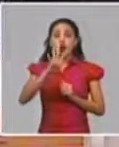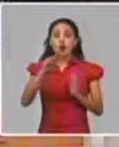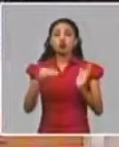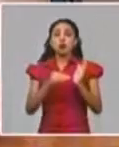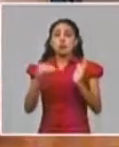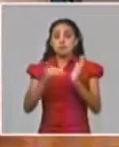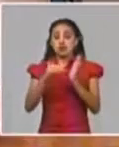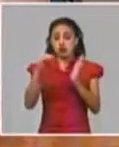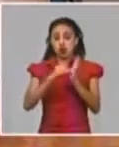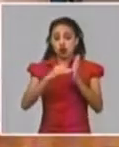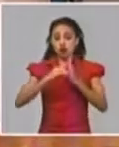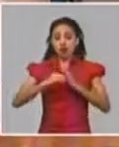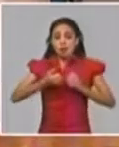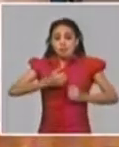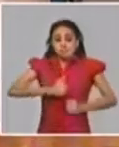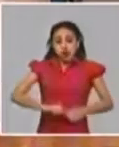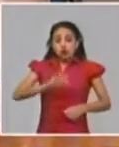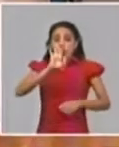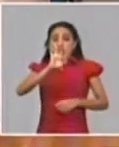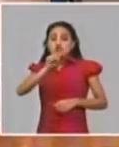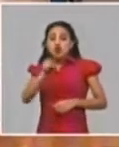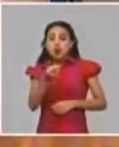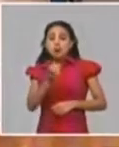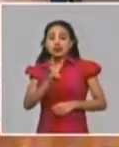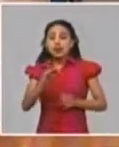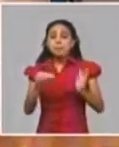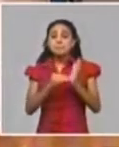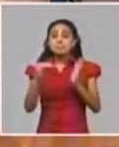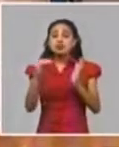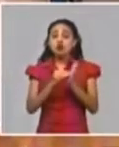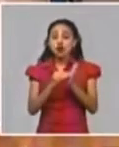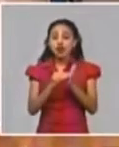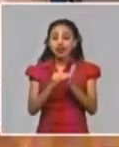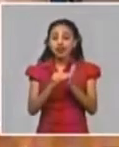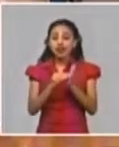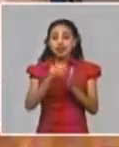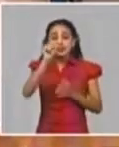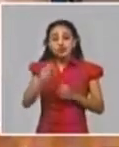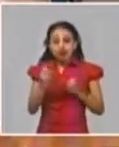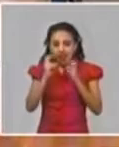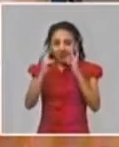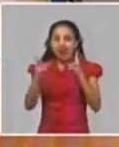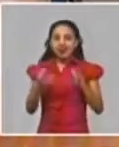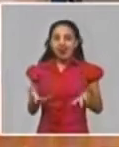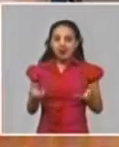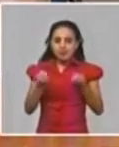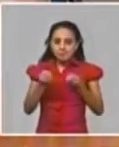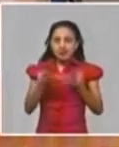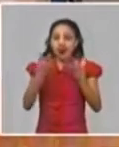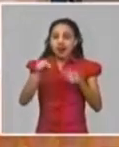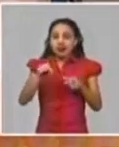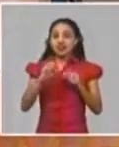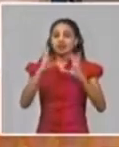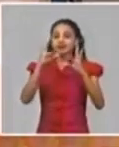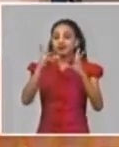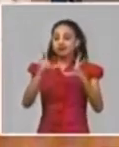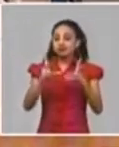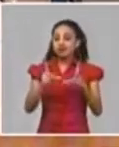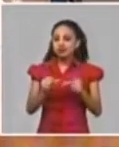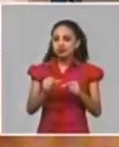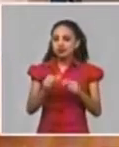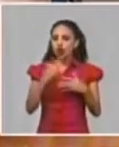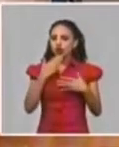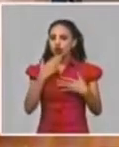partos y 8,3 millones de vidas salvadas. Este es un dato que nosotros obtenemos a punto de partida de